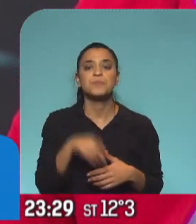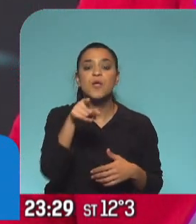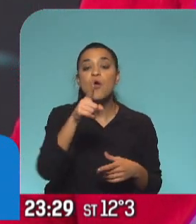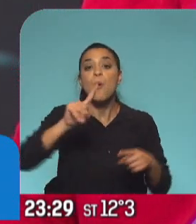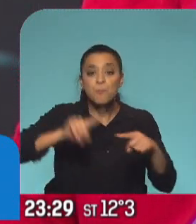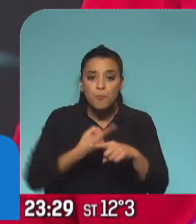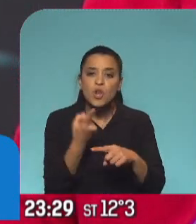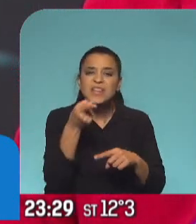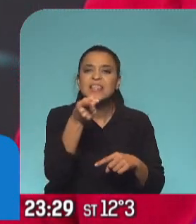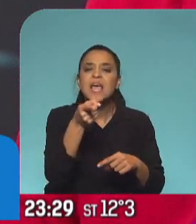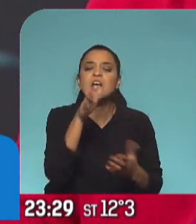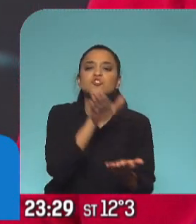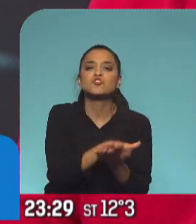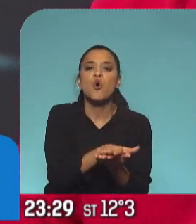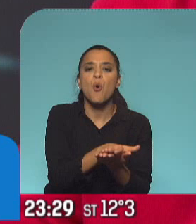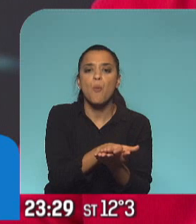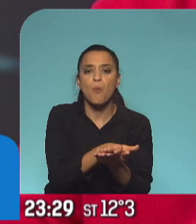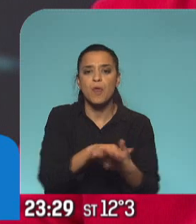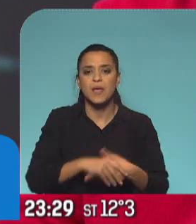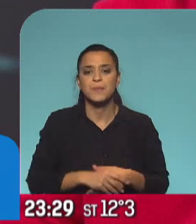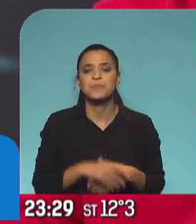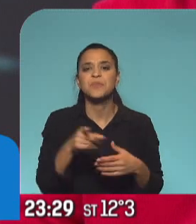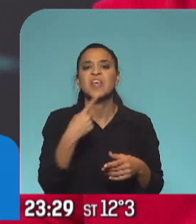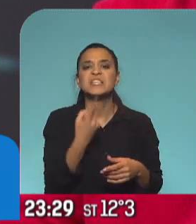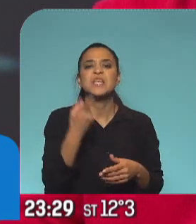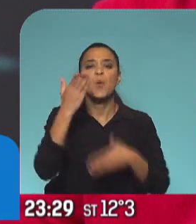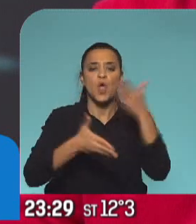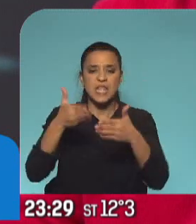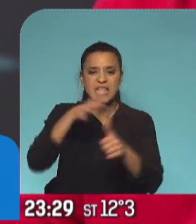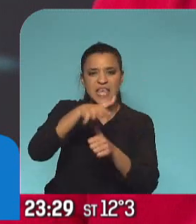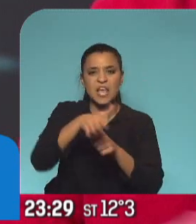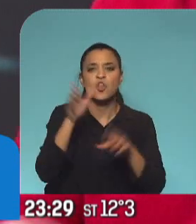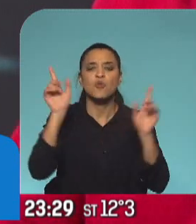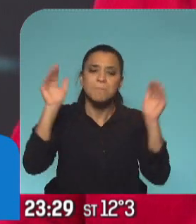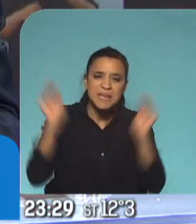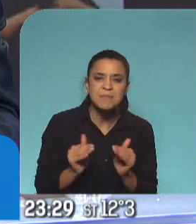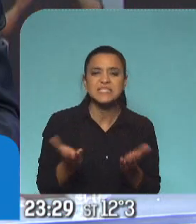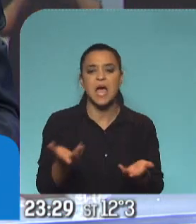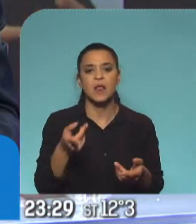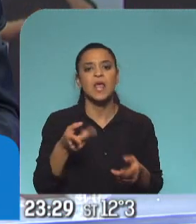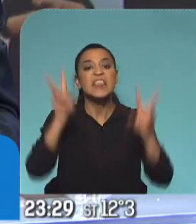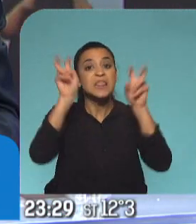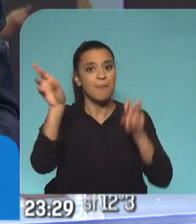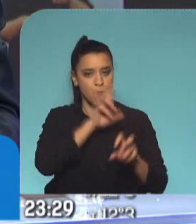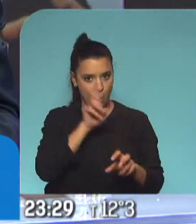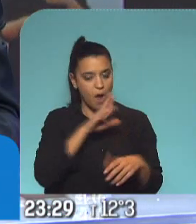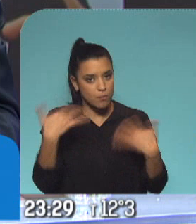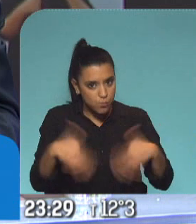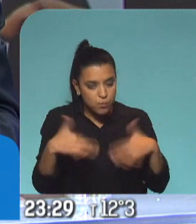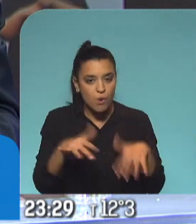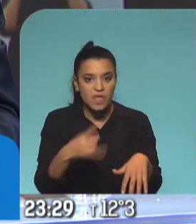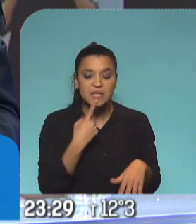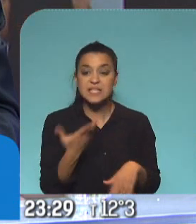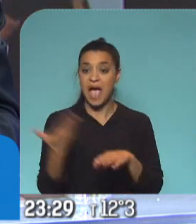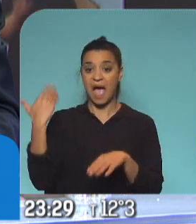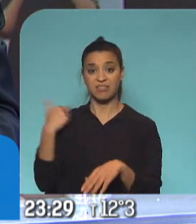políticas bastante recientes sobre evitar la violencia de género o limitar la violencia de género. Sí, el tema de la mujer estuvo muy presente, inclusive, recién